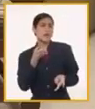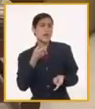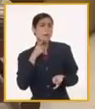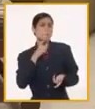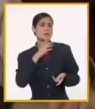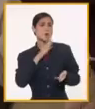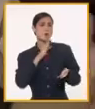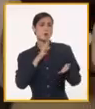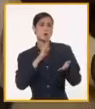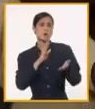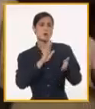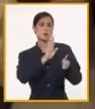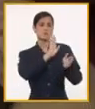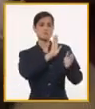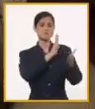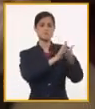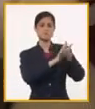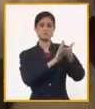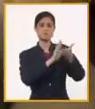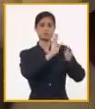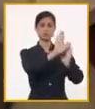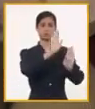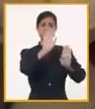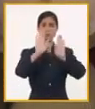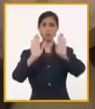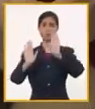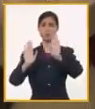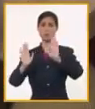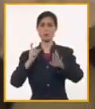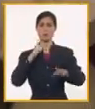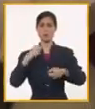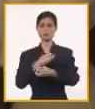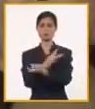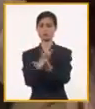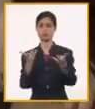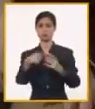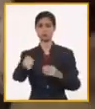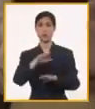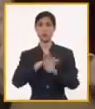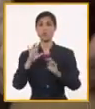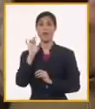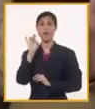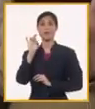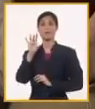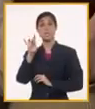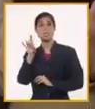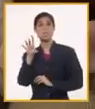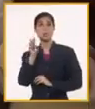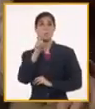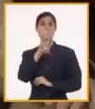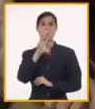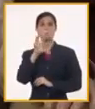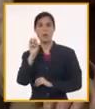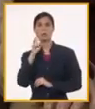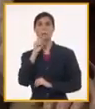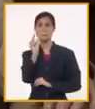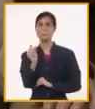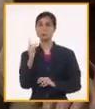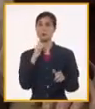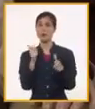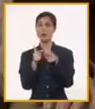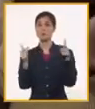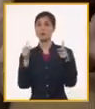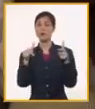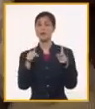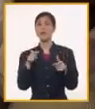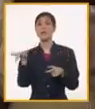sepelio. Entonces, bueno, repartió ahí, habíamos 15 o 20, ¿no? Había que tener disposición porque era parar la